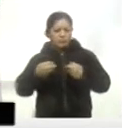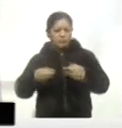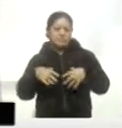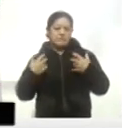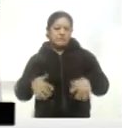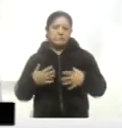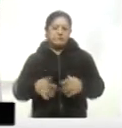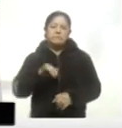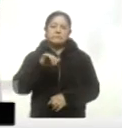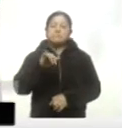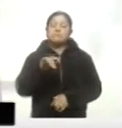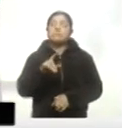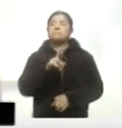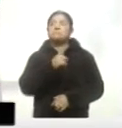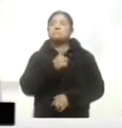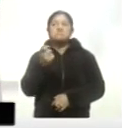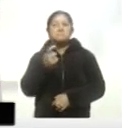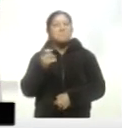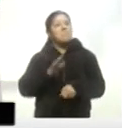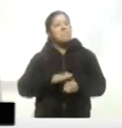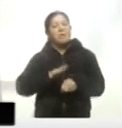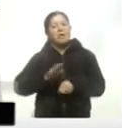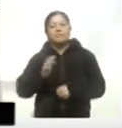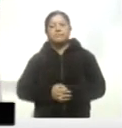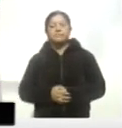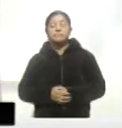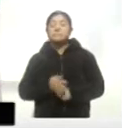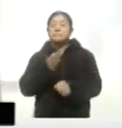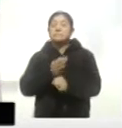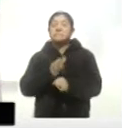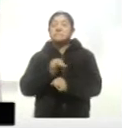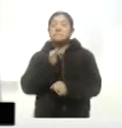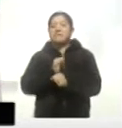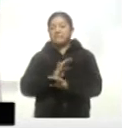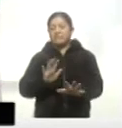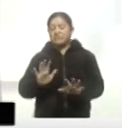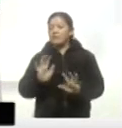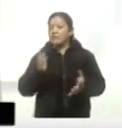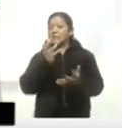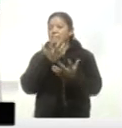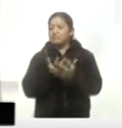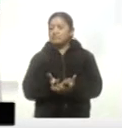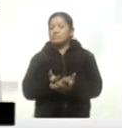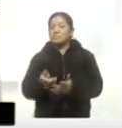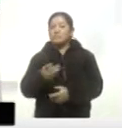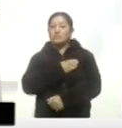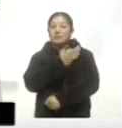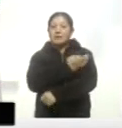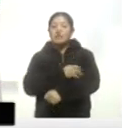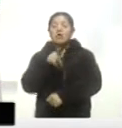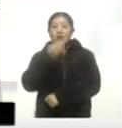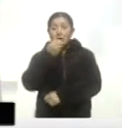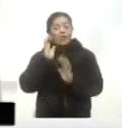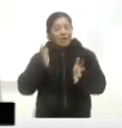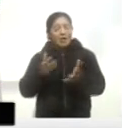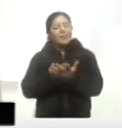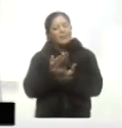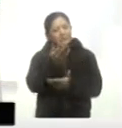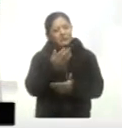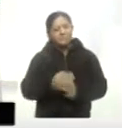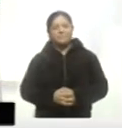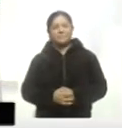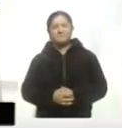una centena. Por lo pronto, pues hasta aquí dejamos el bloque informativo. Muy buena tarde. Si ya se está comiendo usted, muy buen provecho a